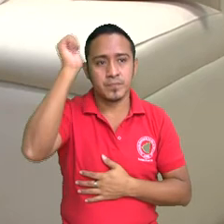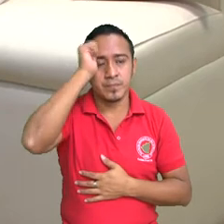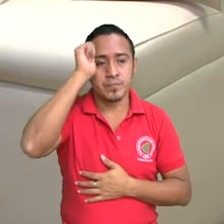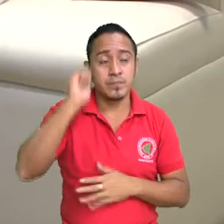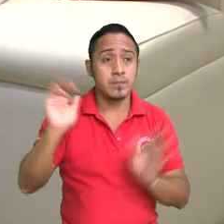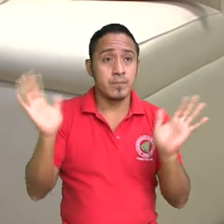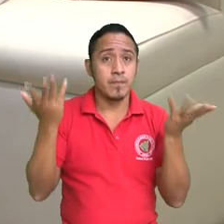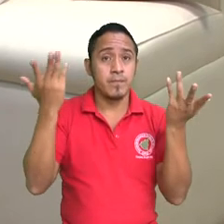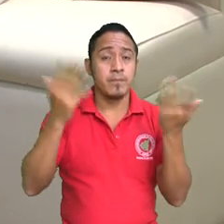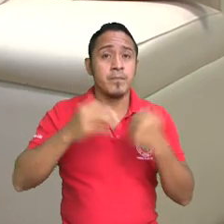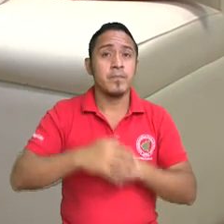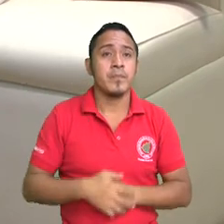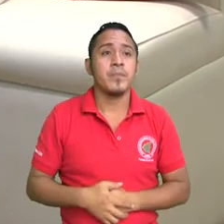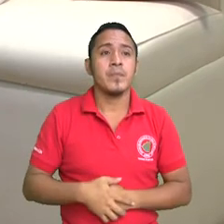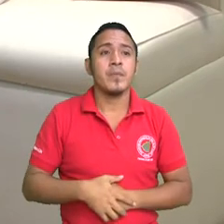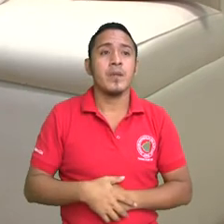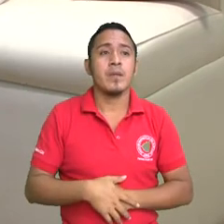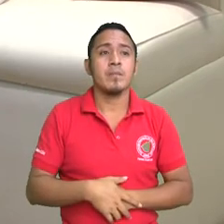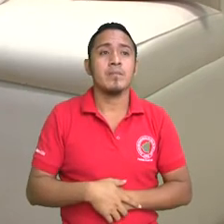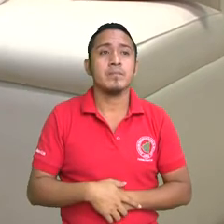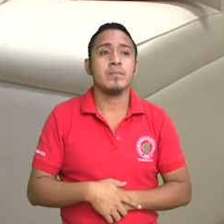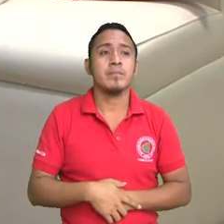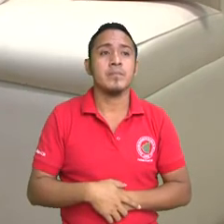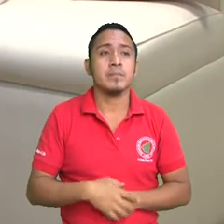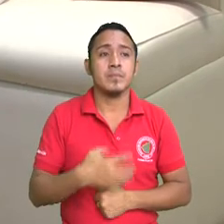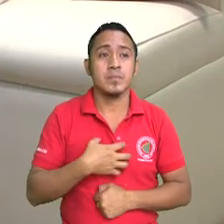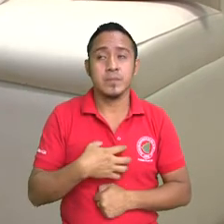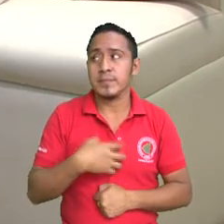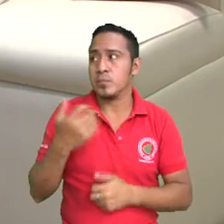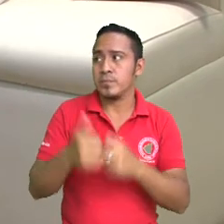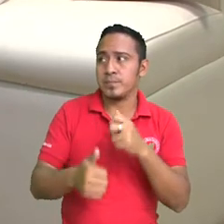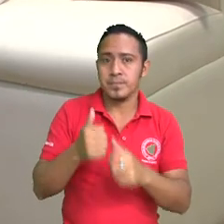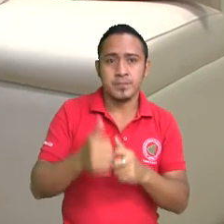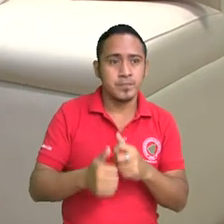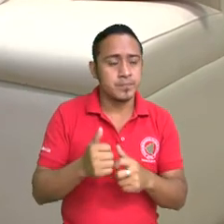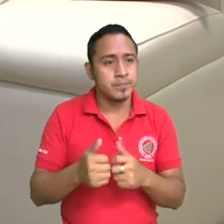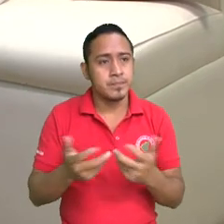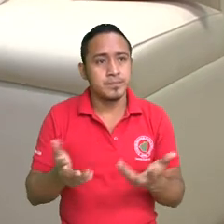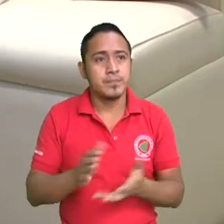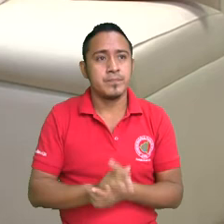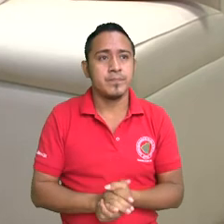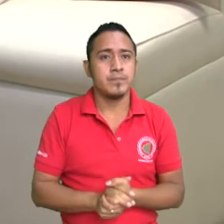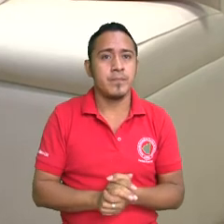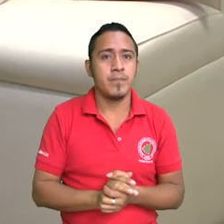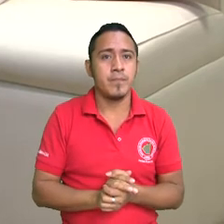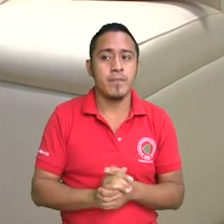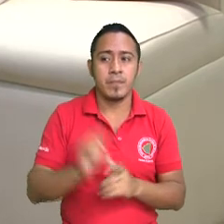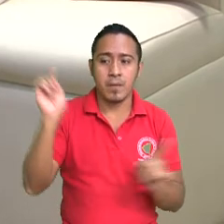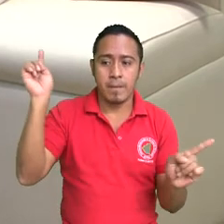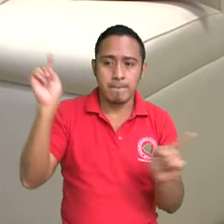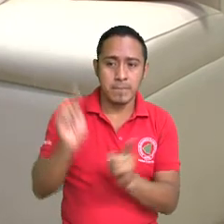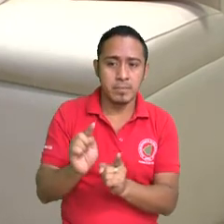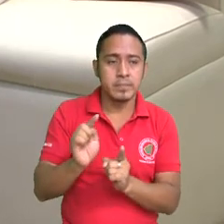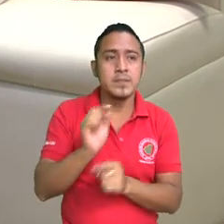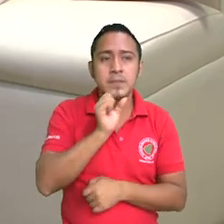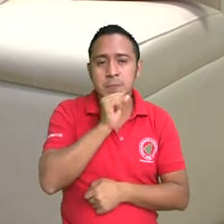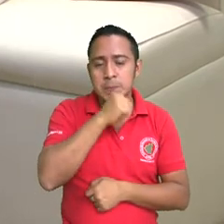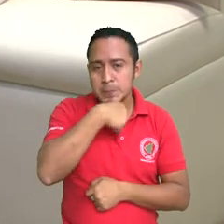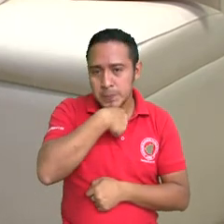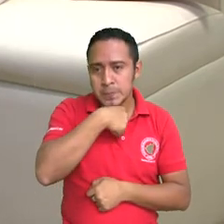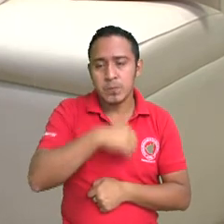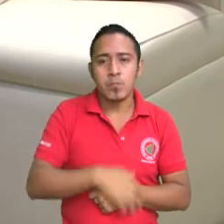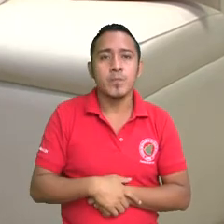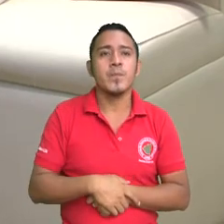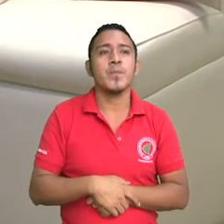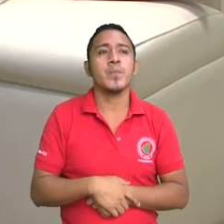visión ha disminuido, que tenga otro problema aparte de la disminución de su visión por vejez,